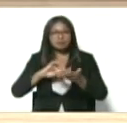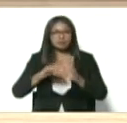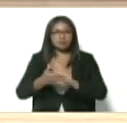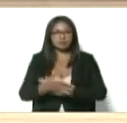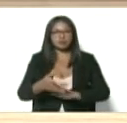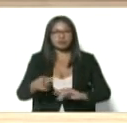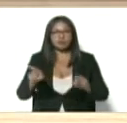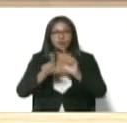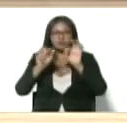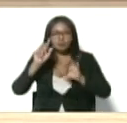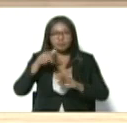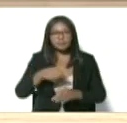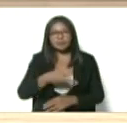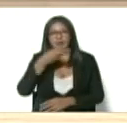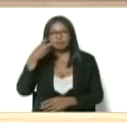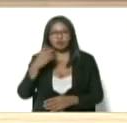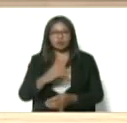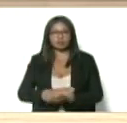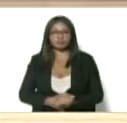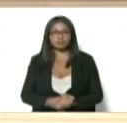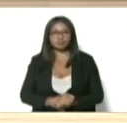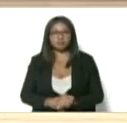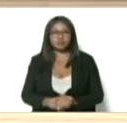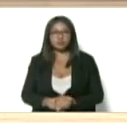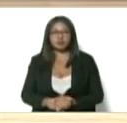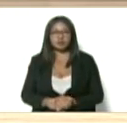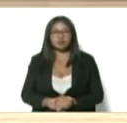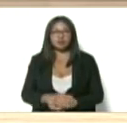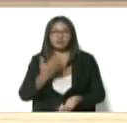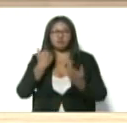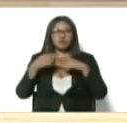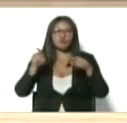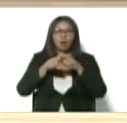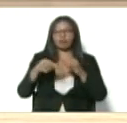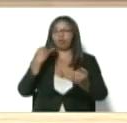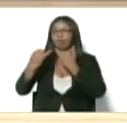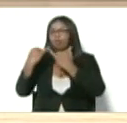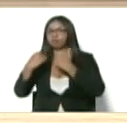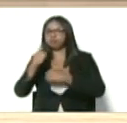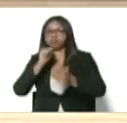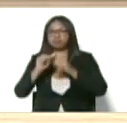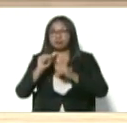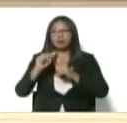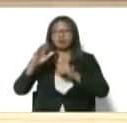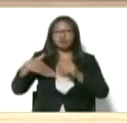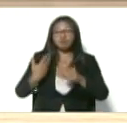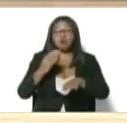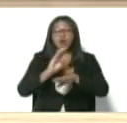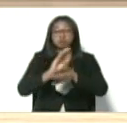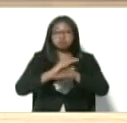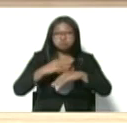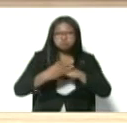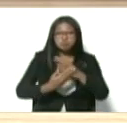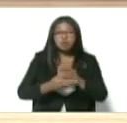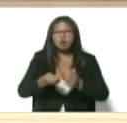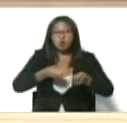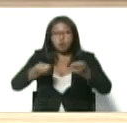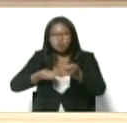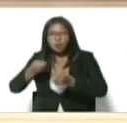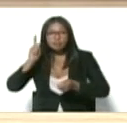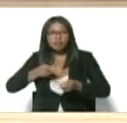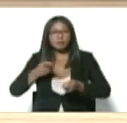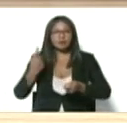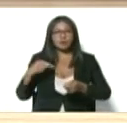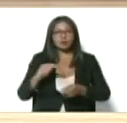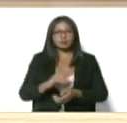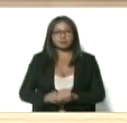a las drogas así como la enfermedad adicción al alcohol son enfermedades que tienen tratamiento que tienen control y que tienen